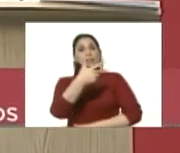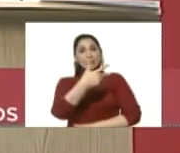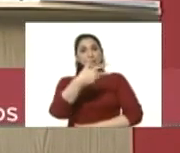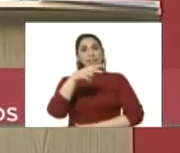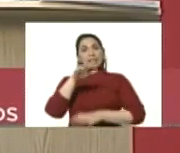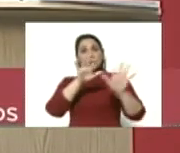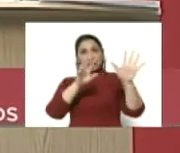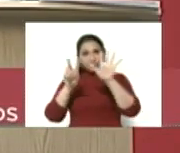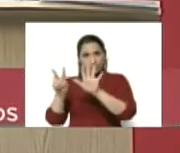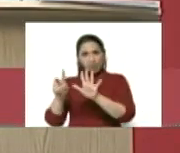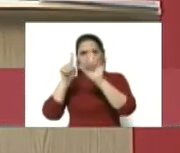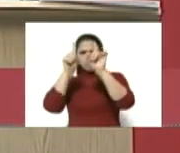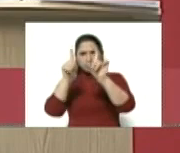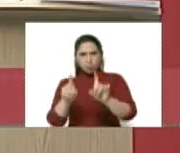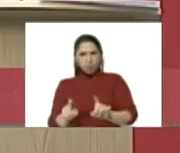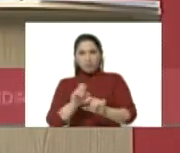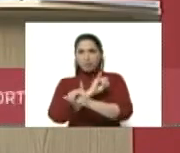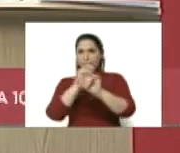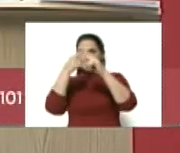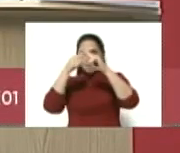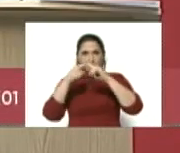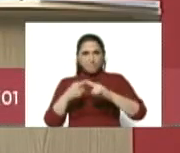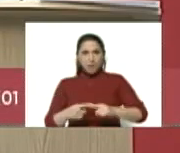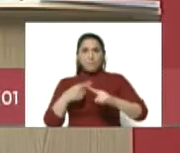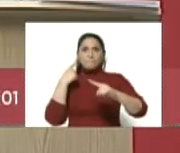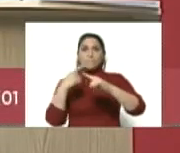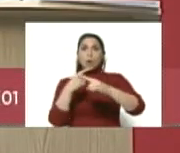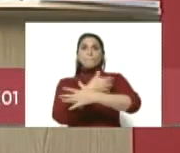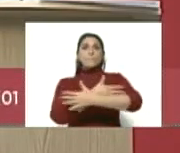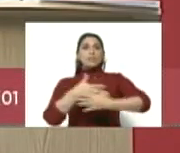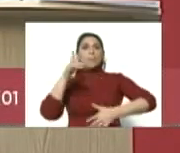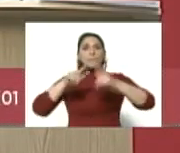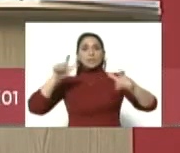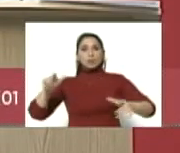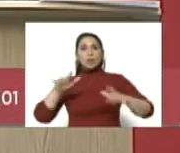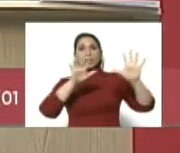520.317 pruebas, lo que nos da una tasa por millón de habitantes de